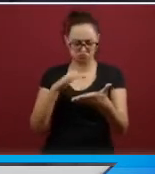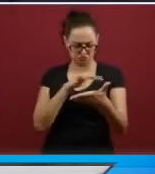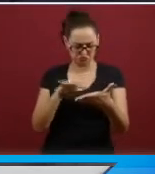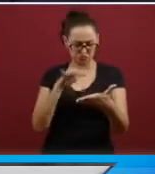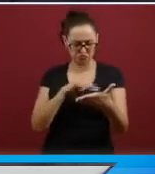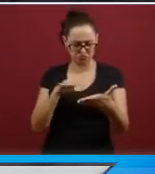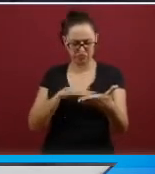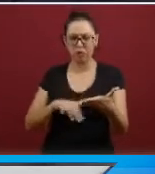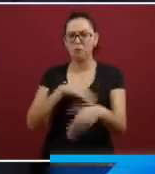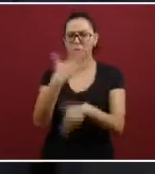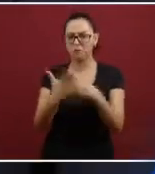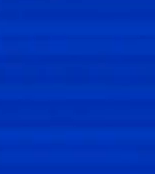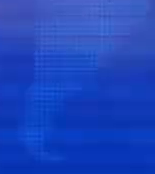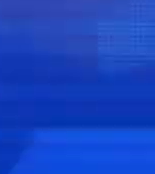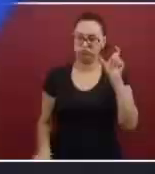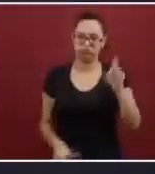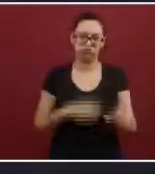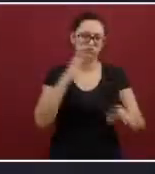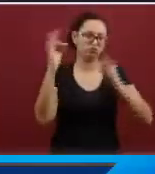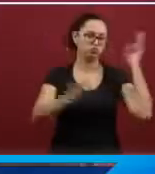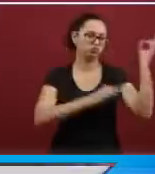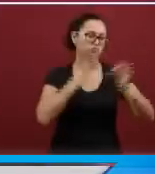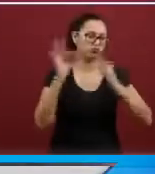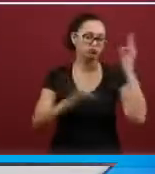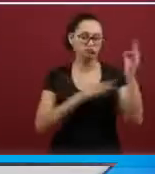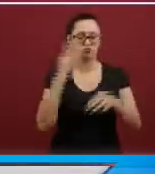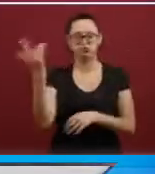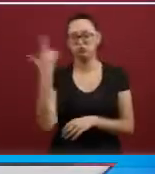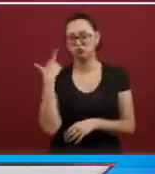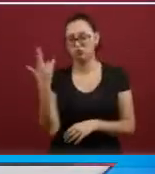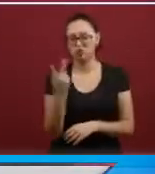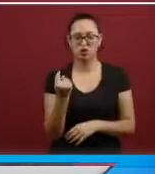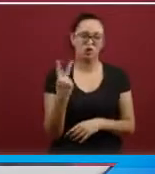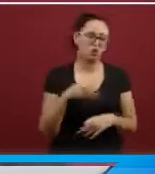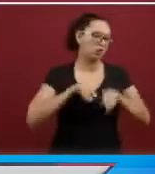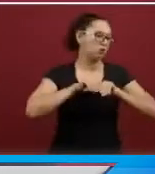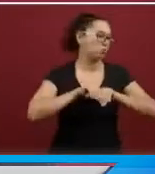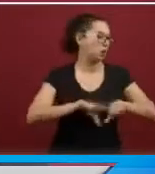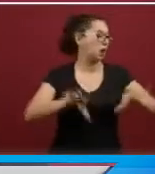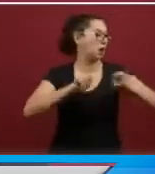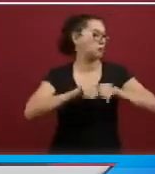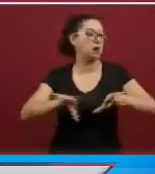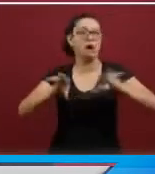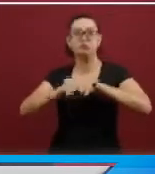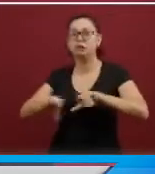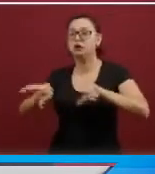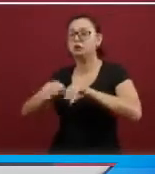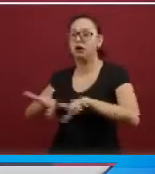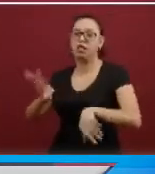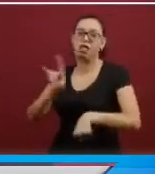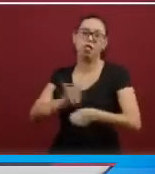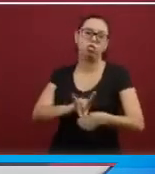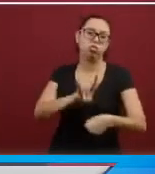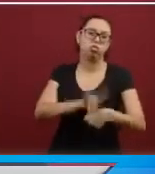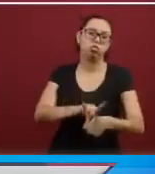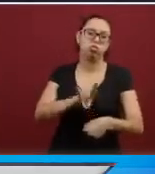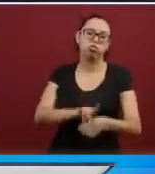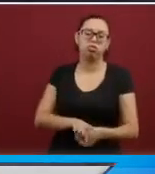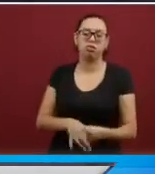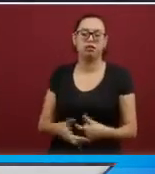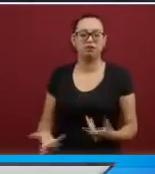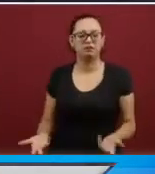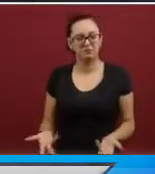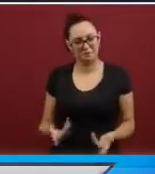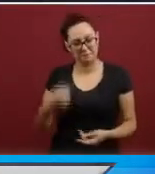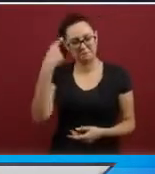para todas las organizaciones. Imputaciones a delegados. No permitirá corrupción ni impunidad. Esto derivado de